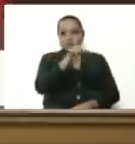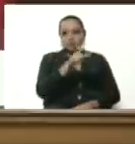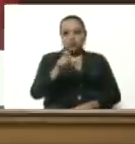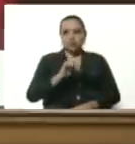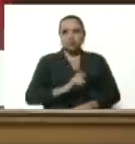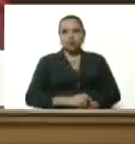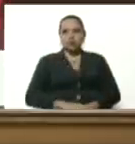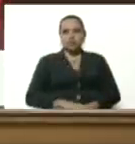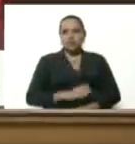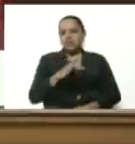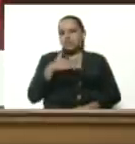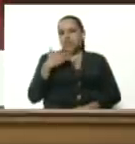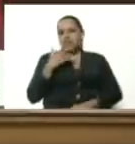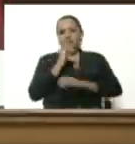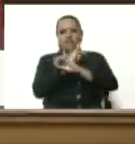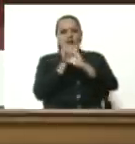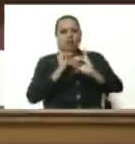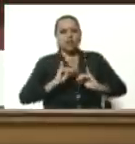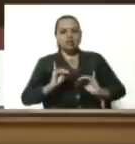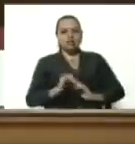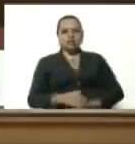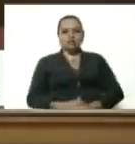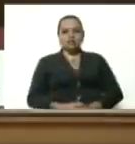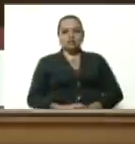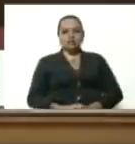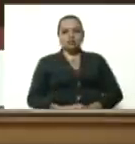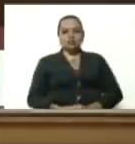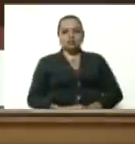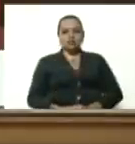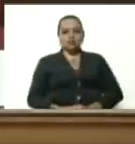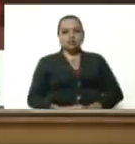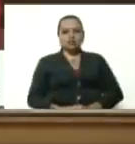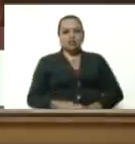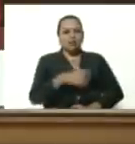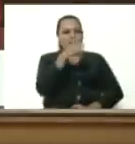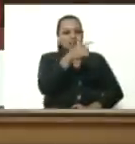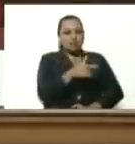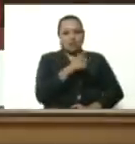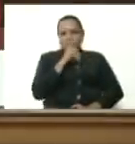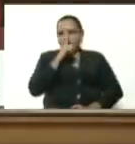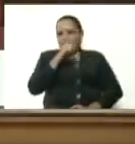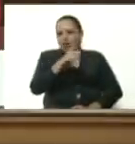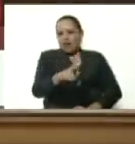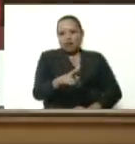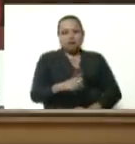Y se siente feliz además. Miserables, que son miserables.